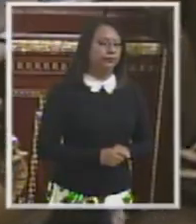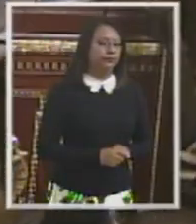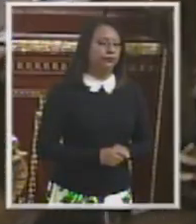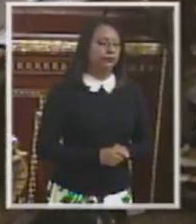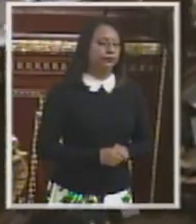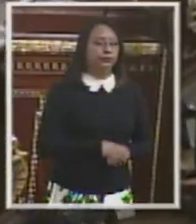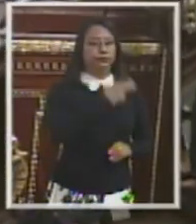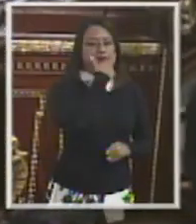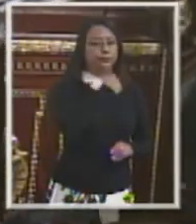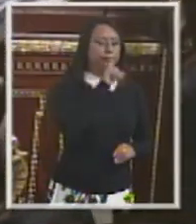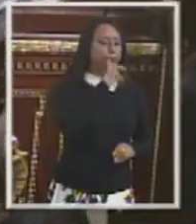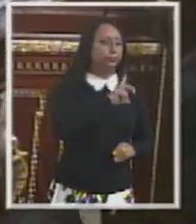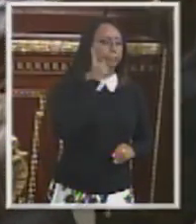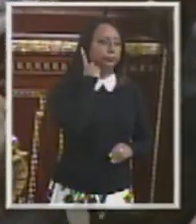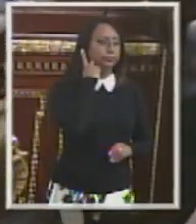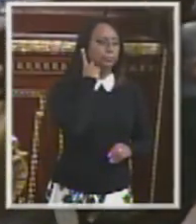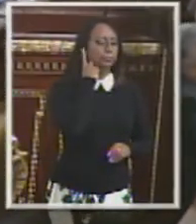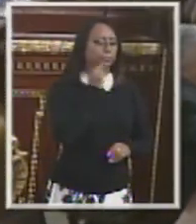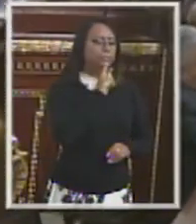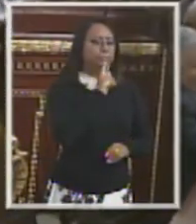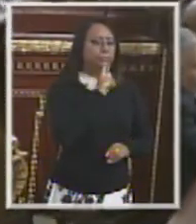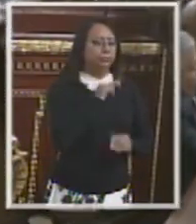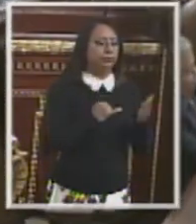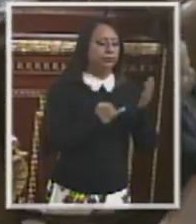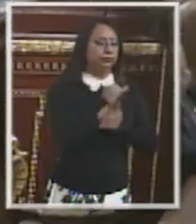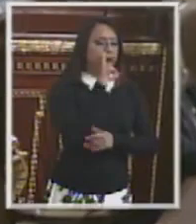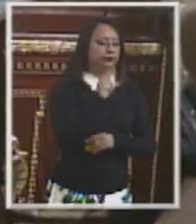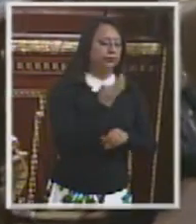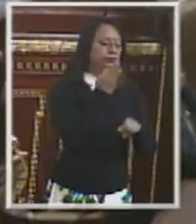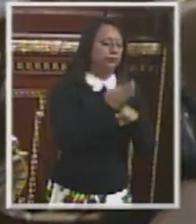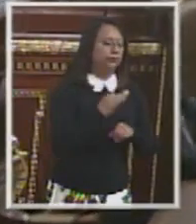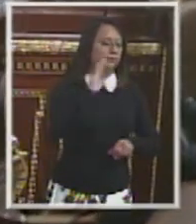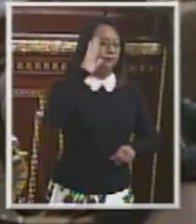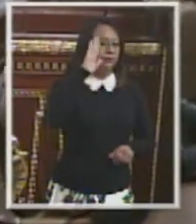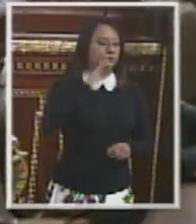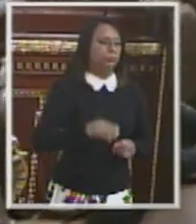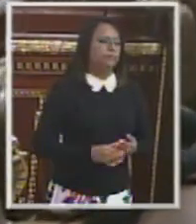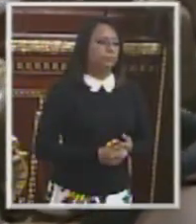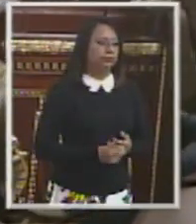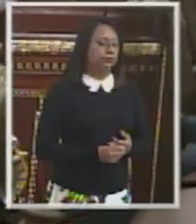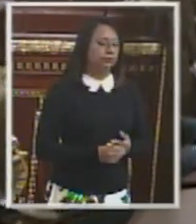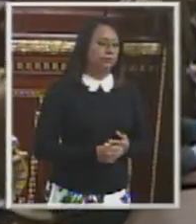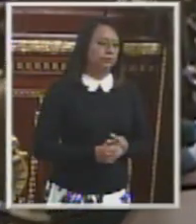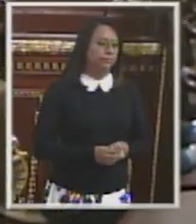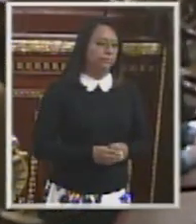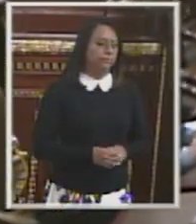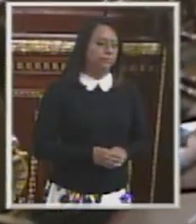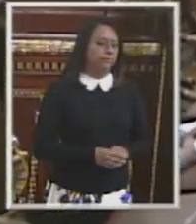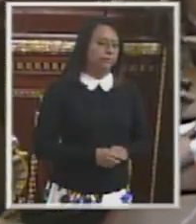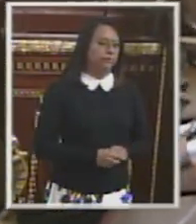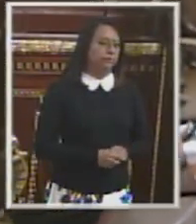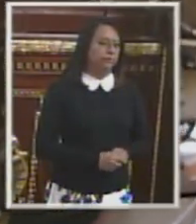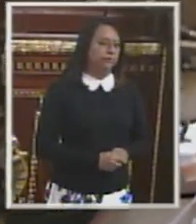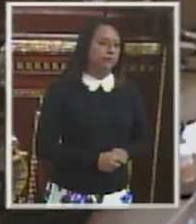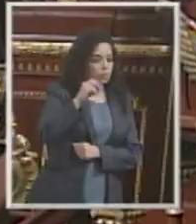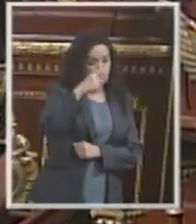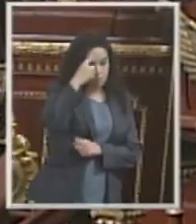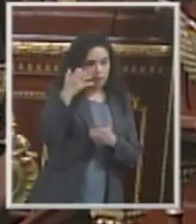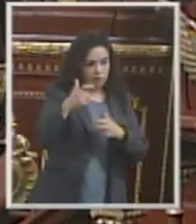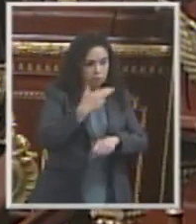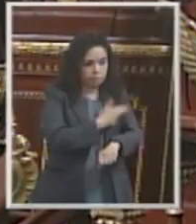una justicia pronta y expedita a las víctimas y otorgar el debido proceso a las y Los afectados